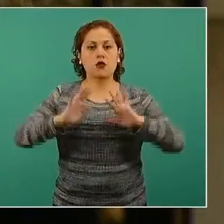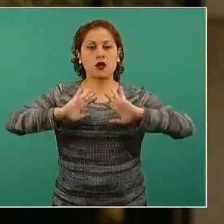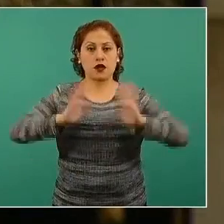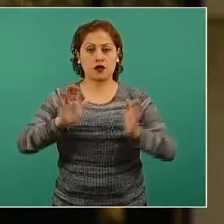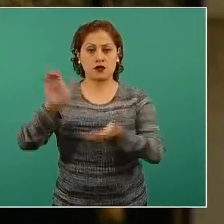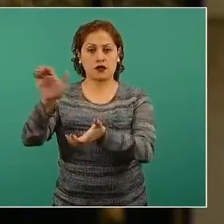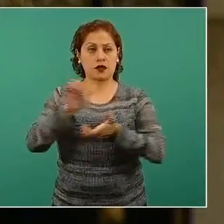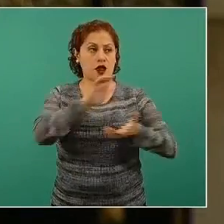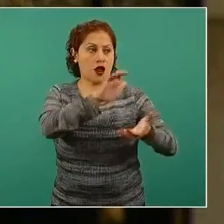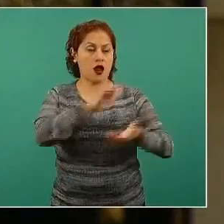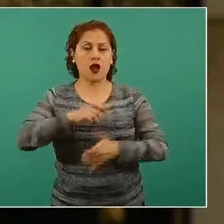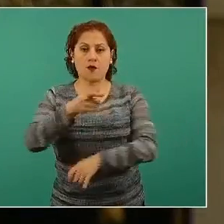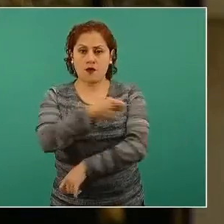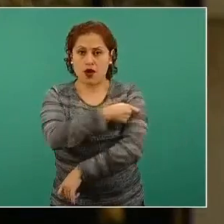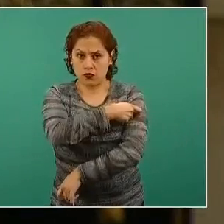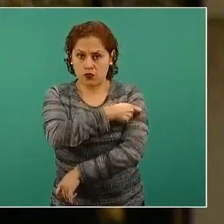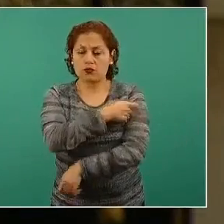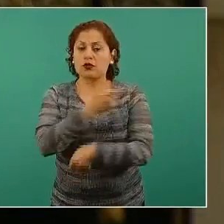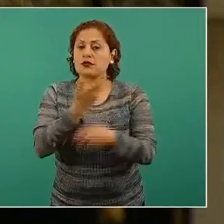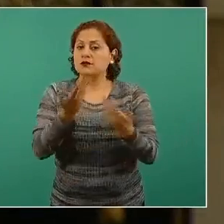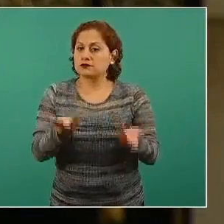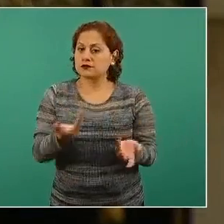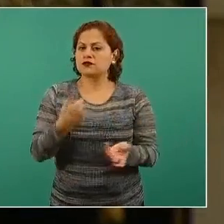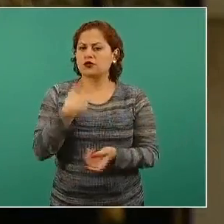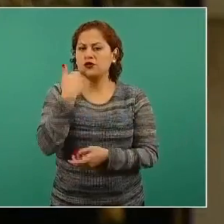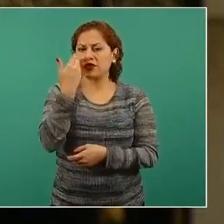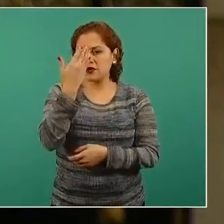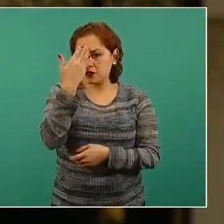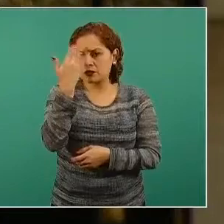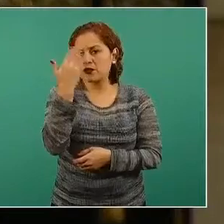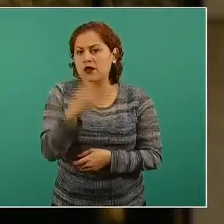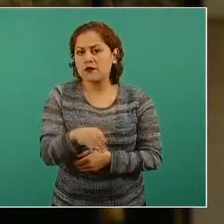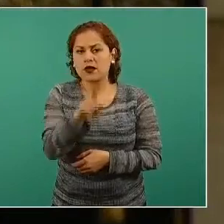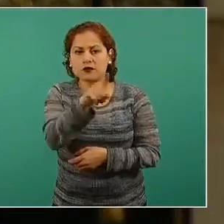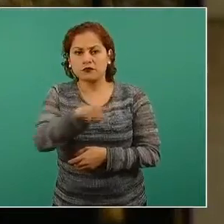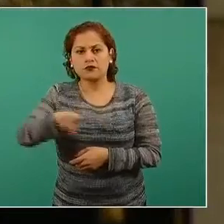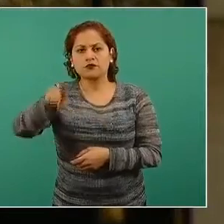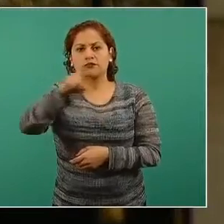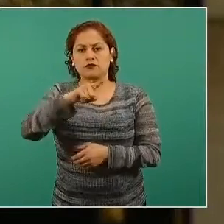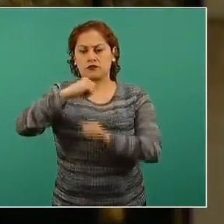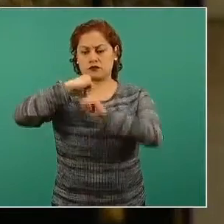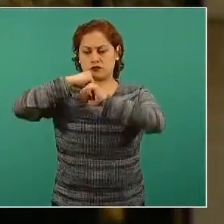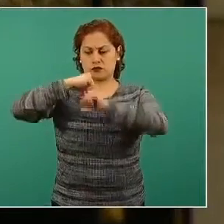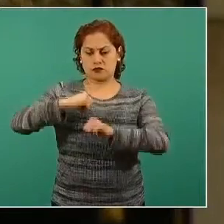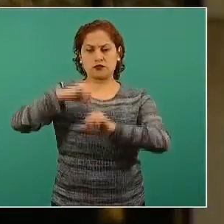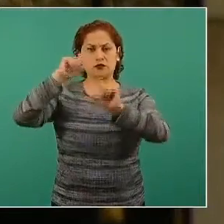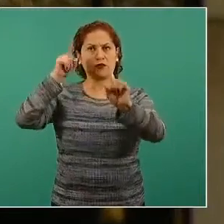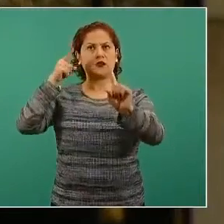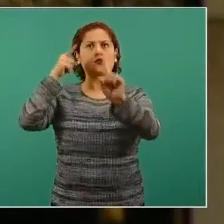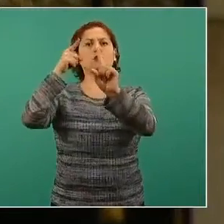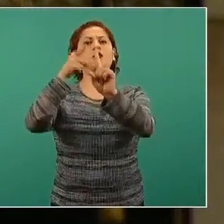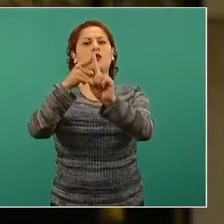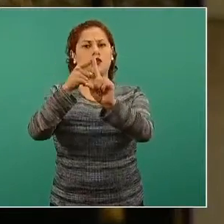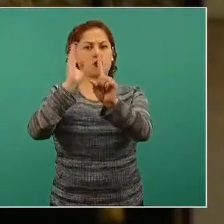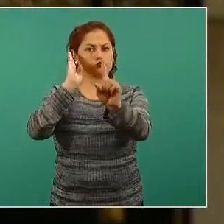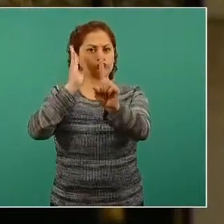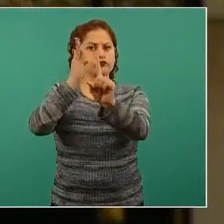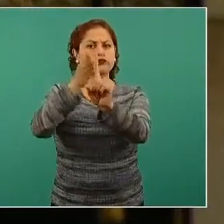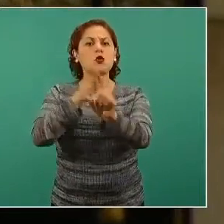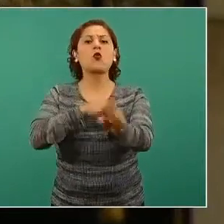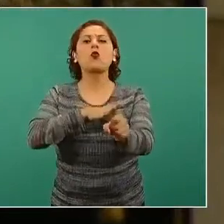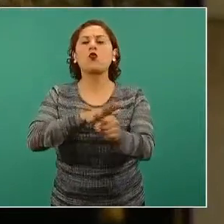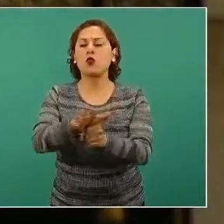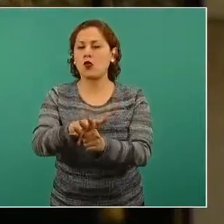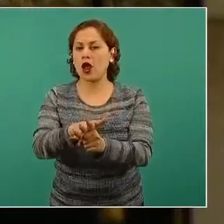¿Cuál sería el punto, el enfoque del sector salud, no